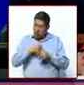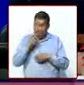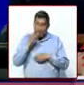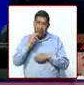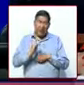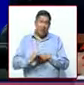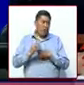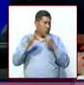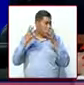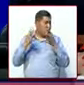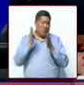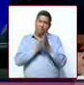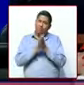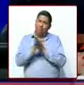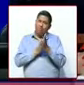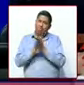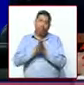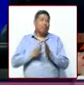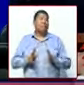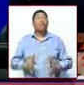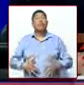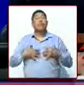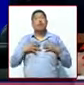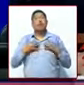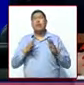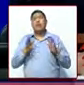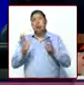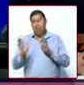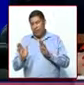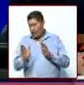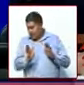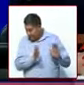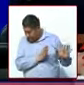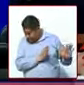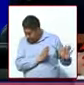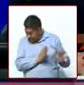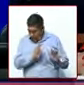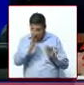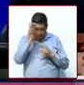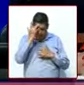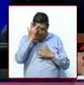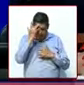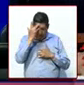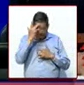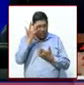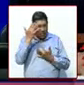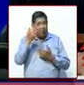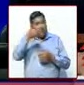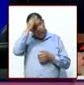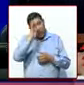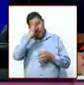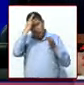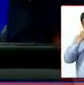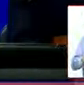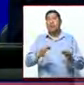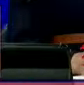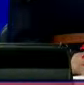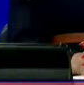tiene muchas ganas de vivir. A ver, dejemos a un lado la enfermedad y esperemos realmente lo que Dios decida.